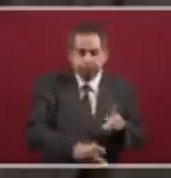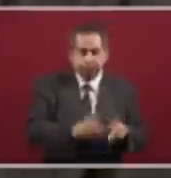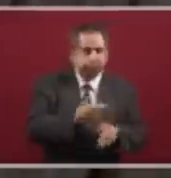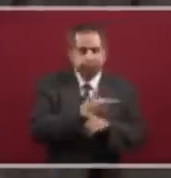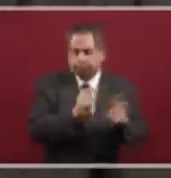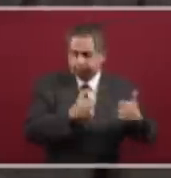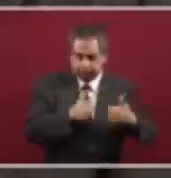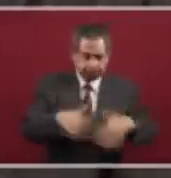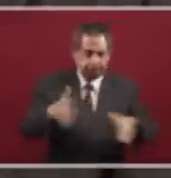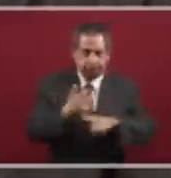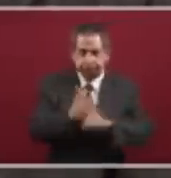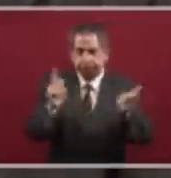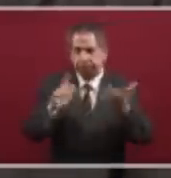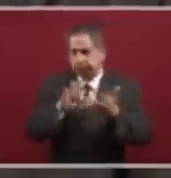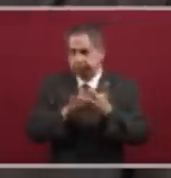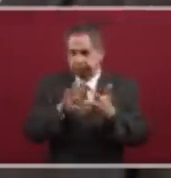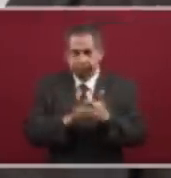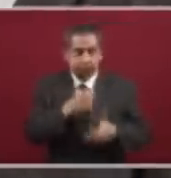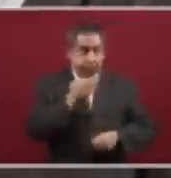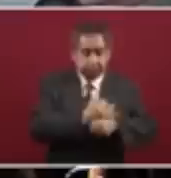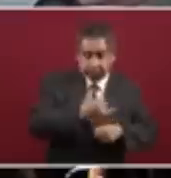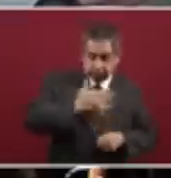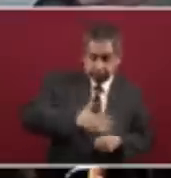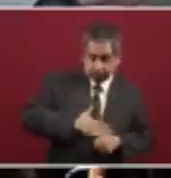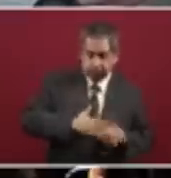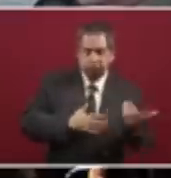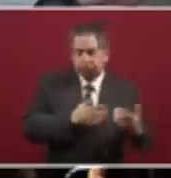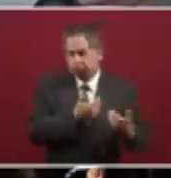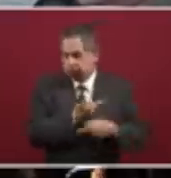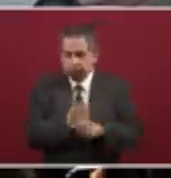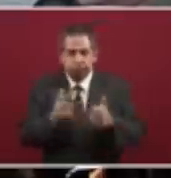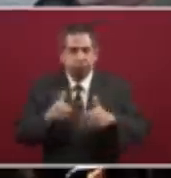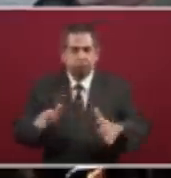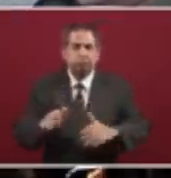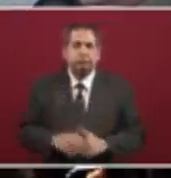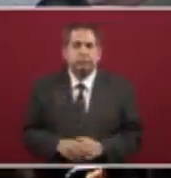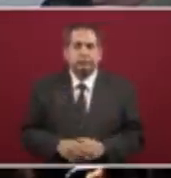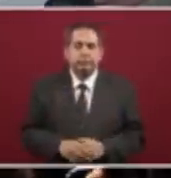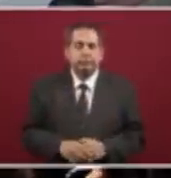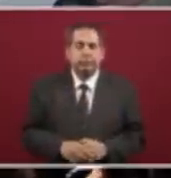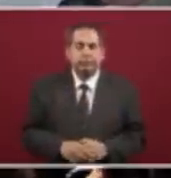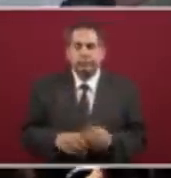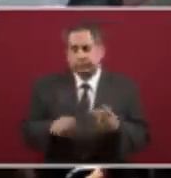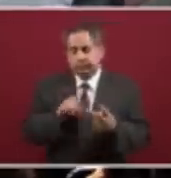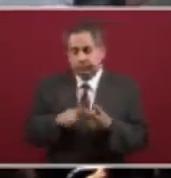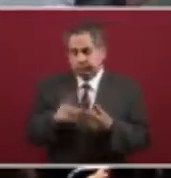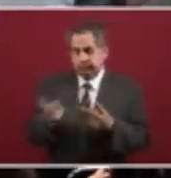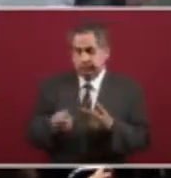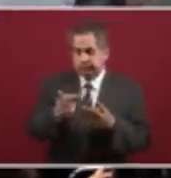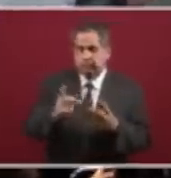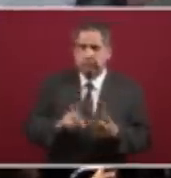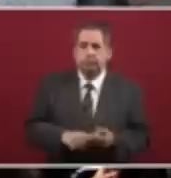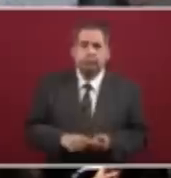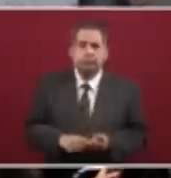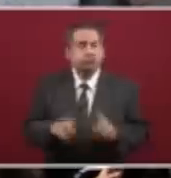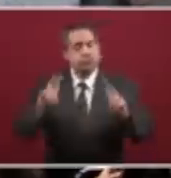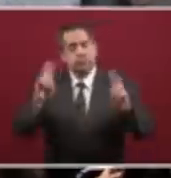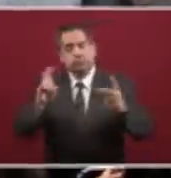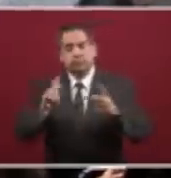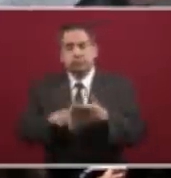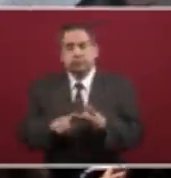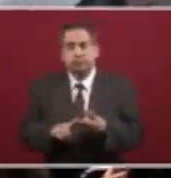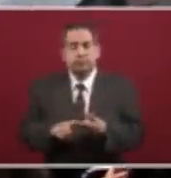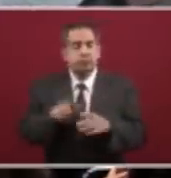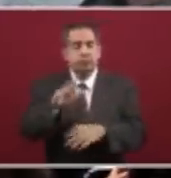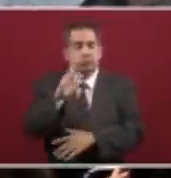libertad gente que está injustamente detenido segunda pregunta con el tema de la